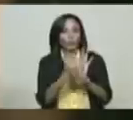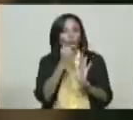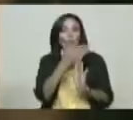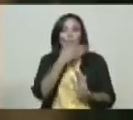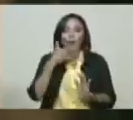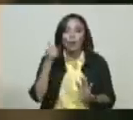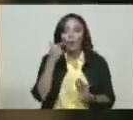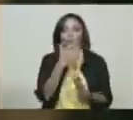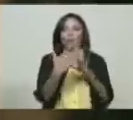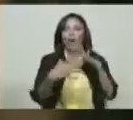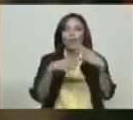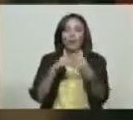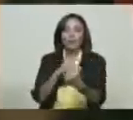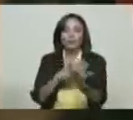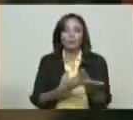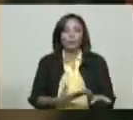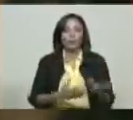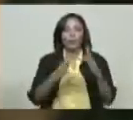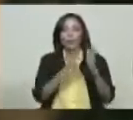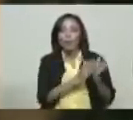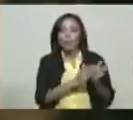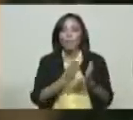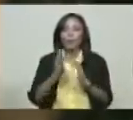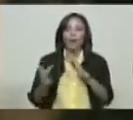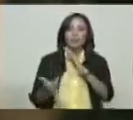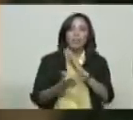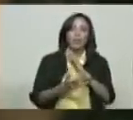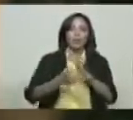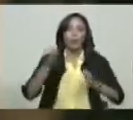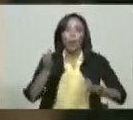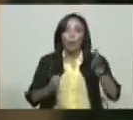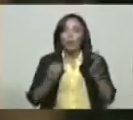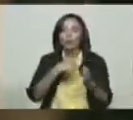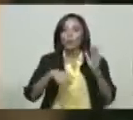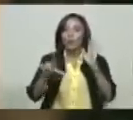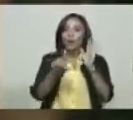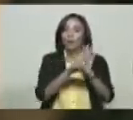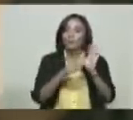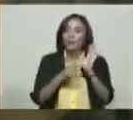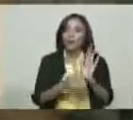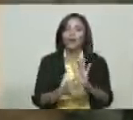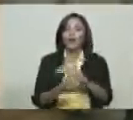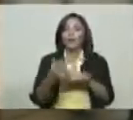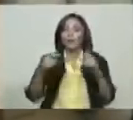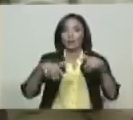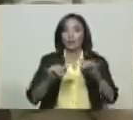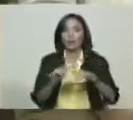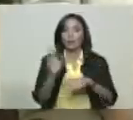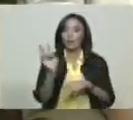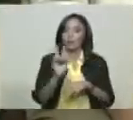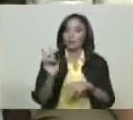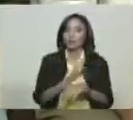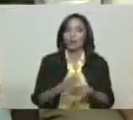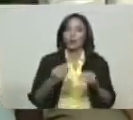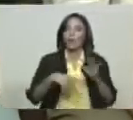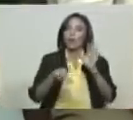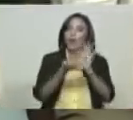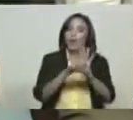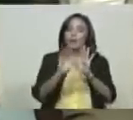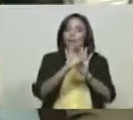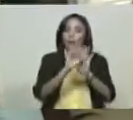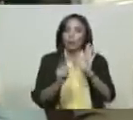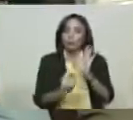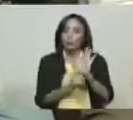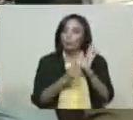el andamiaje técnico, jurídico, legal del Estado venezolano a través de las leyes